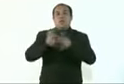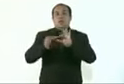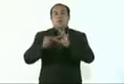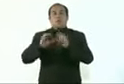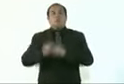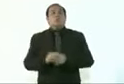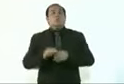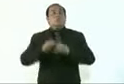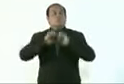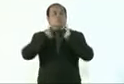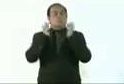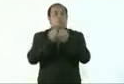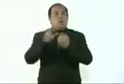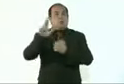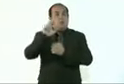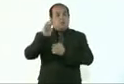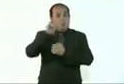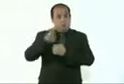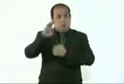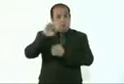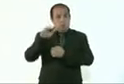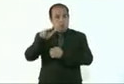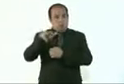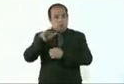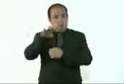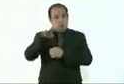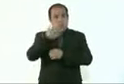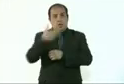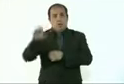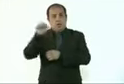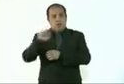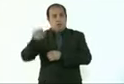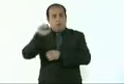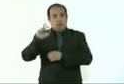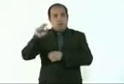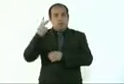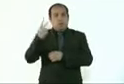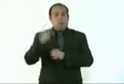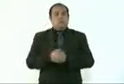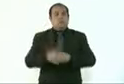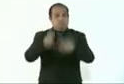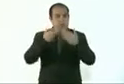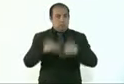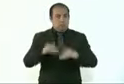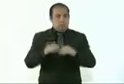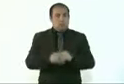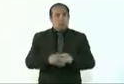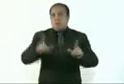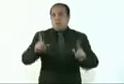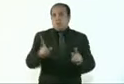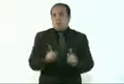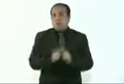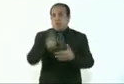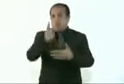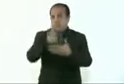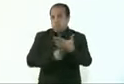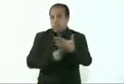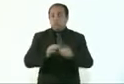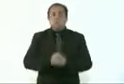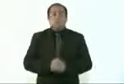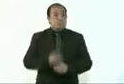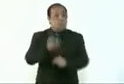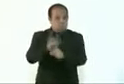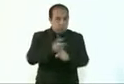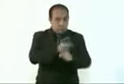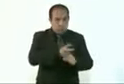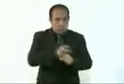19 al sábado 22. Siguiente, por favor. Pues esto sería básicamente toda la logística. Invitamos